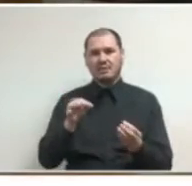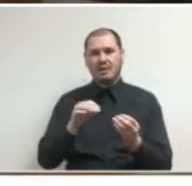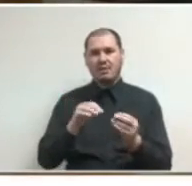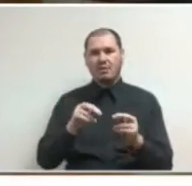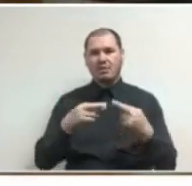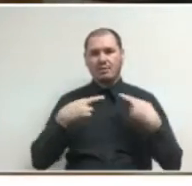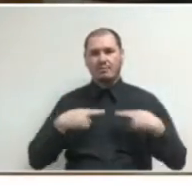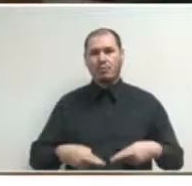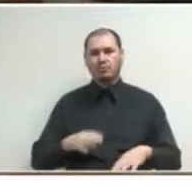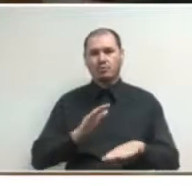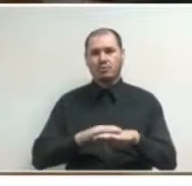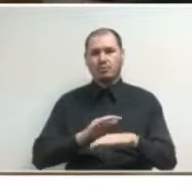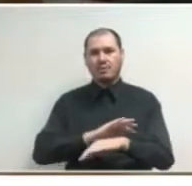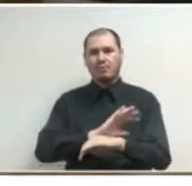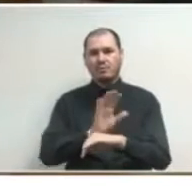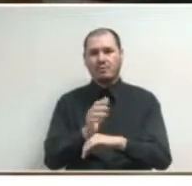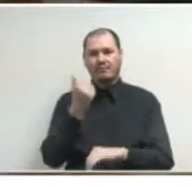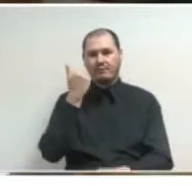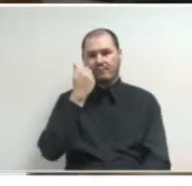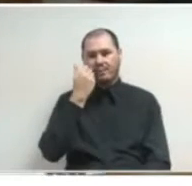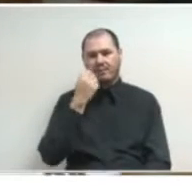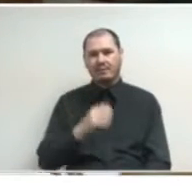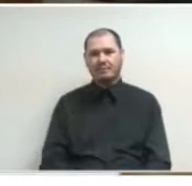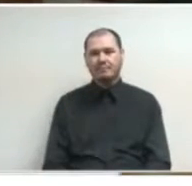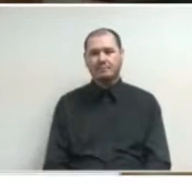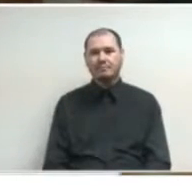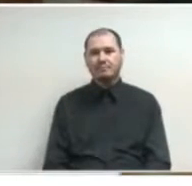Usted aprende pope, va a pedir mi con Valle Urepe.